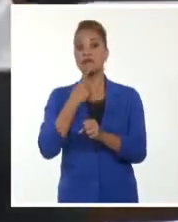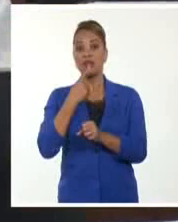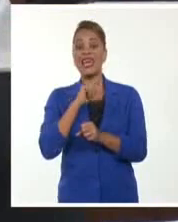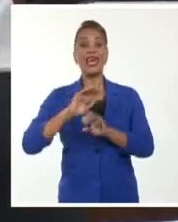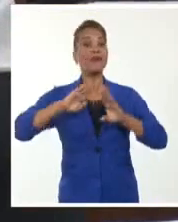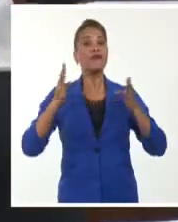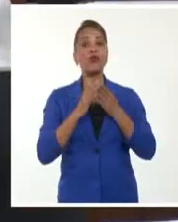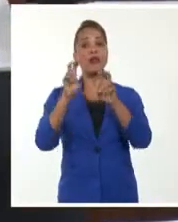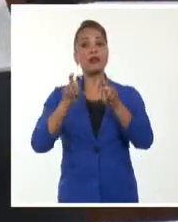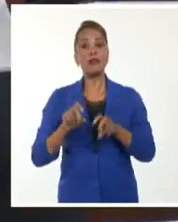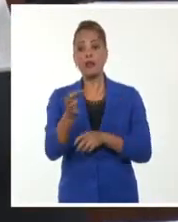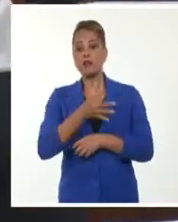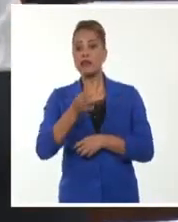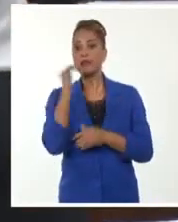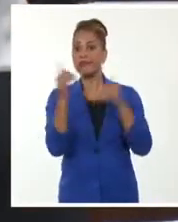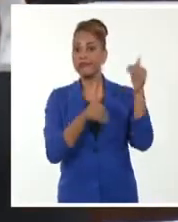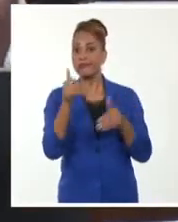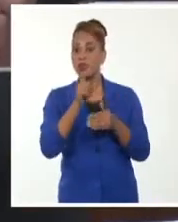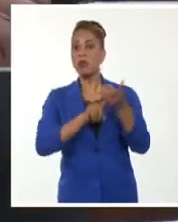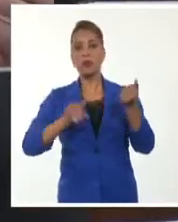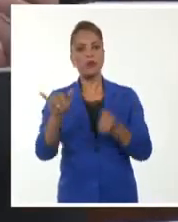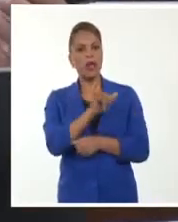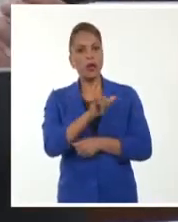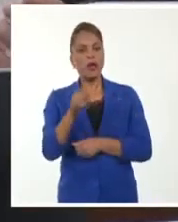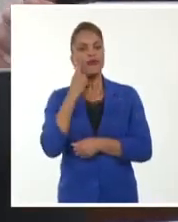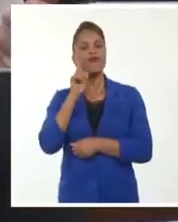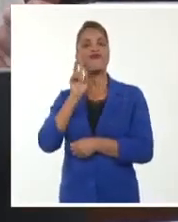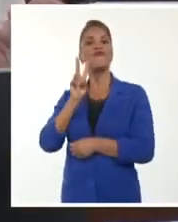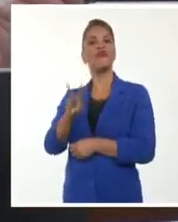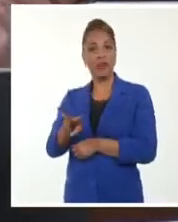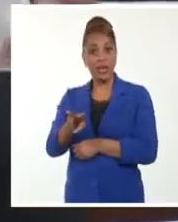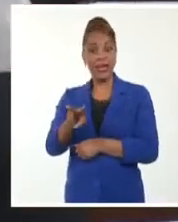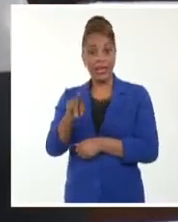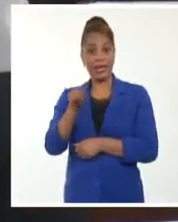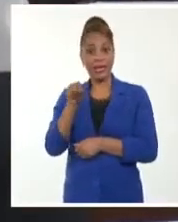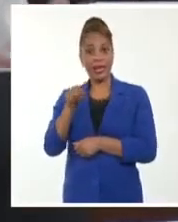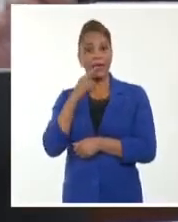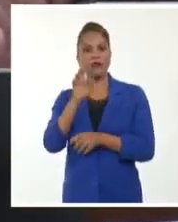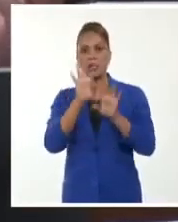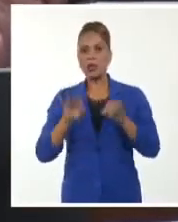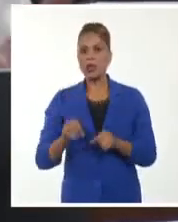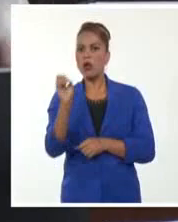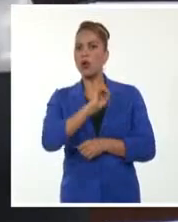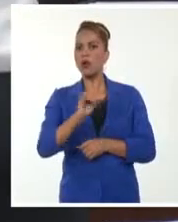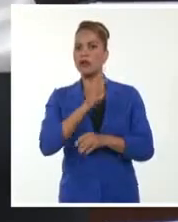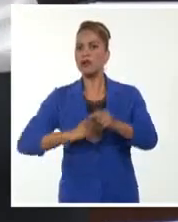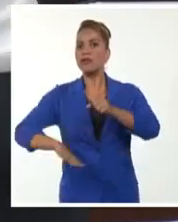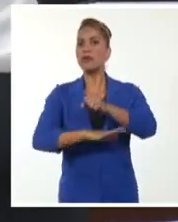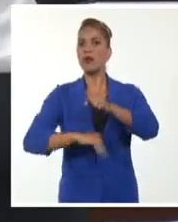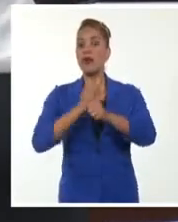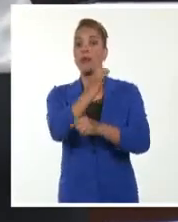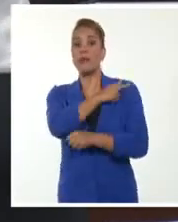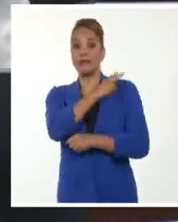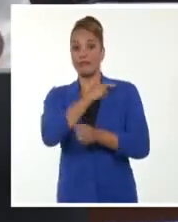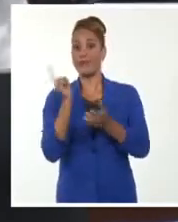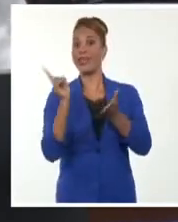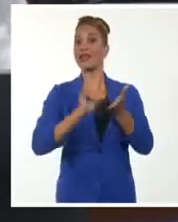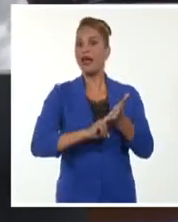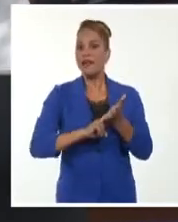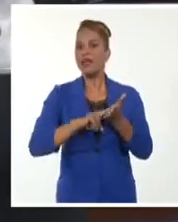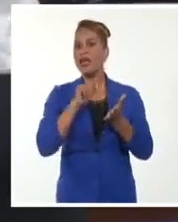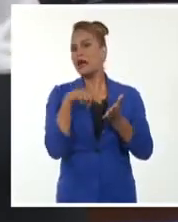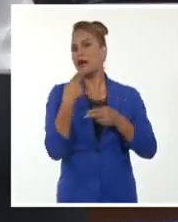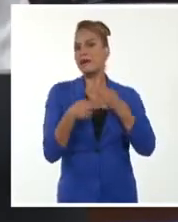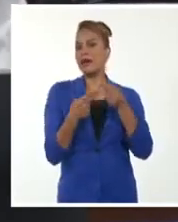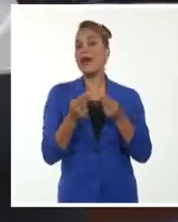asambleas municipales que fuimos y en las provinciales, uno ve que los secretarios de las organizaciones de base, los militantes, defienden